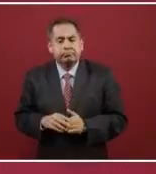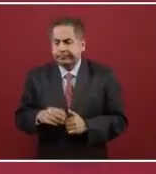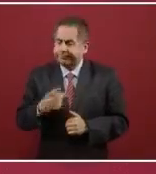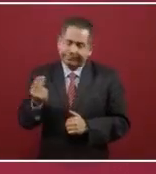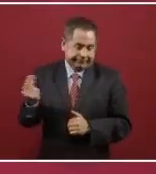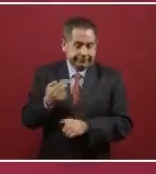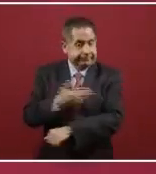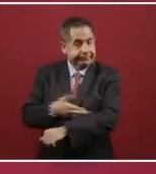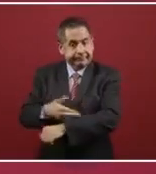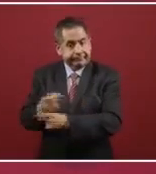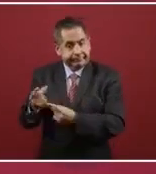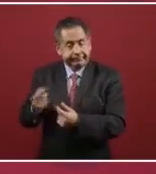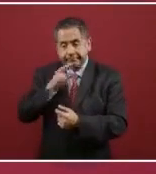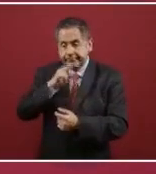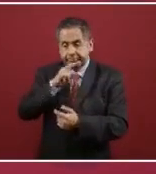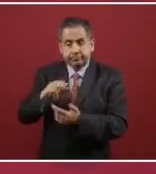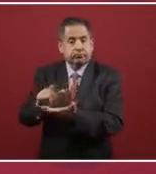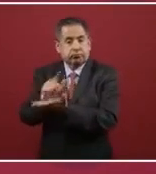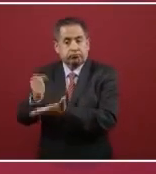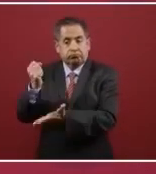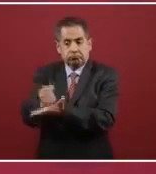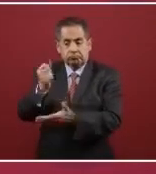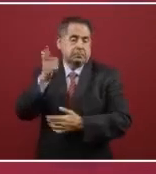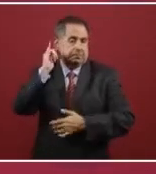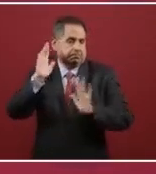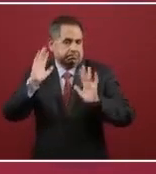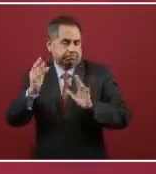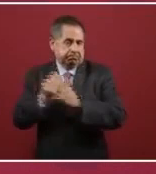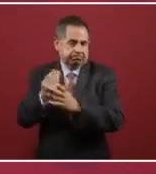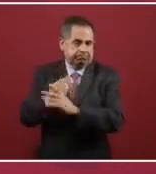apruebe, si así lo decide, desde luego,